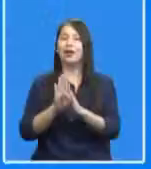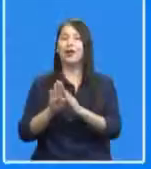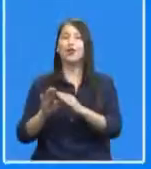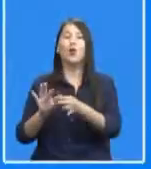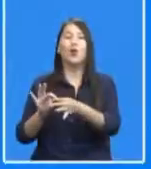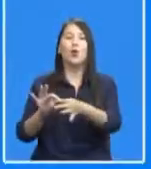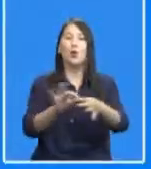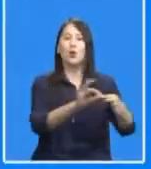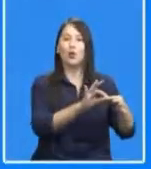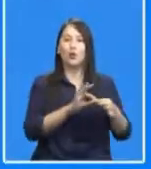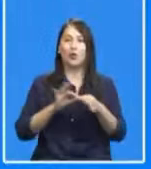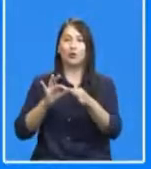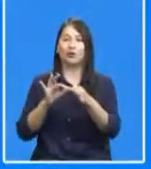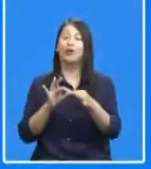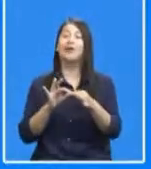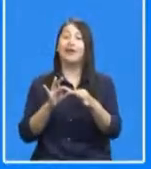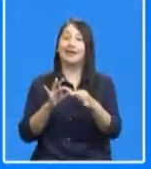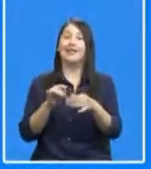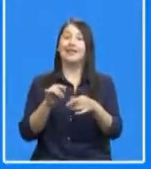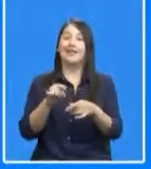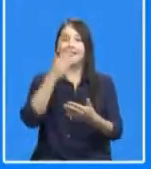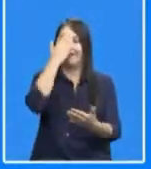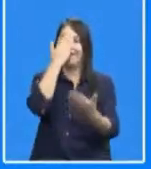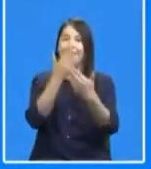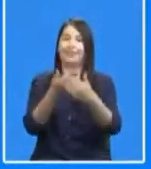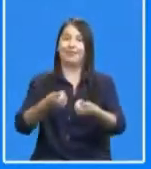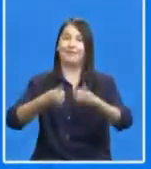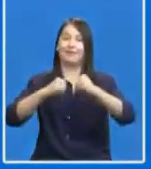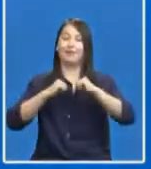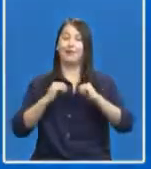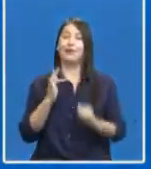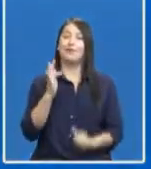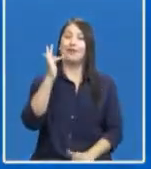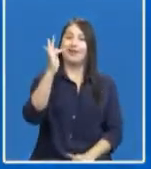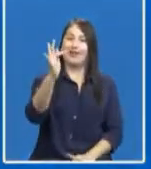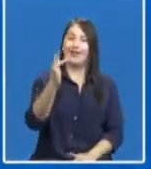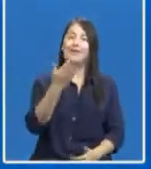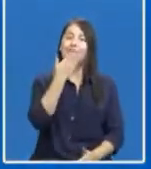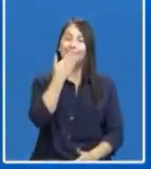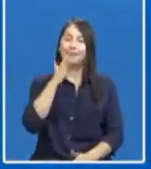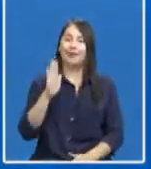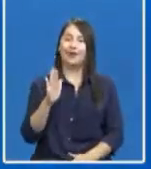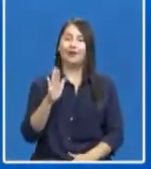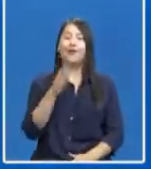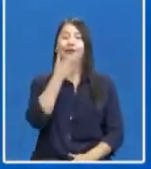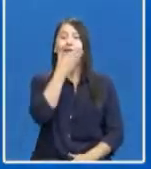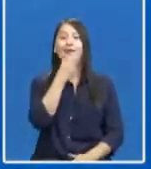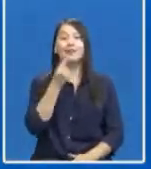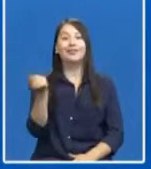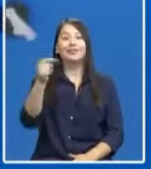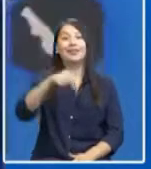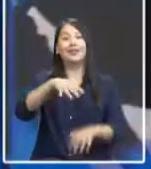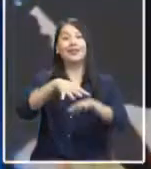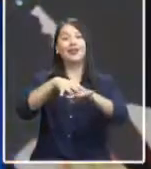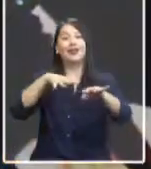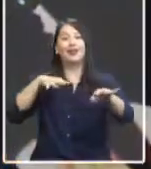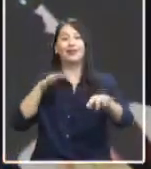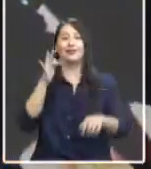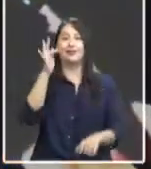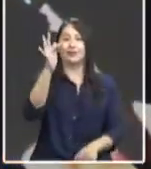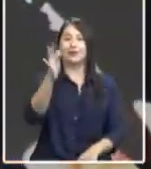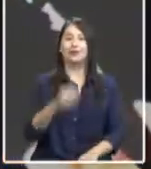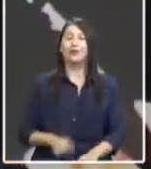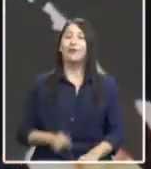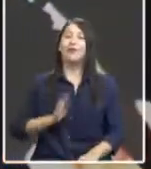forma afrontar los desafíos del mañana de mejor manera. Qué lindo es estar acá en este Congreso Futuro. Vamos a